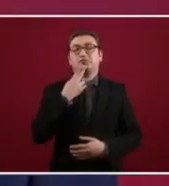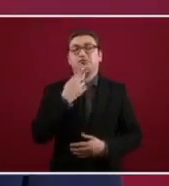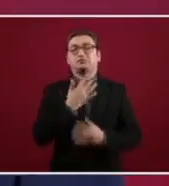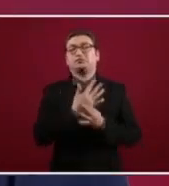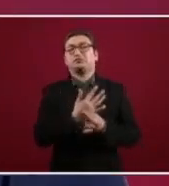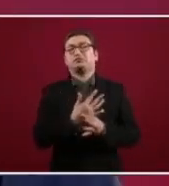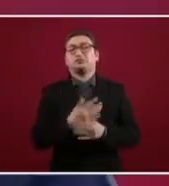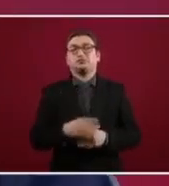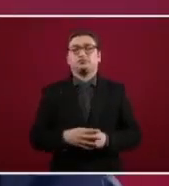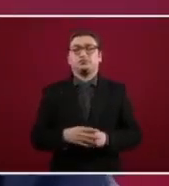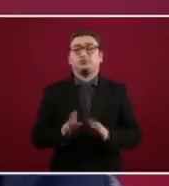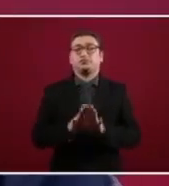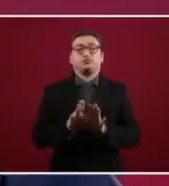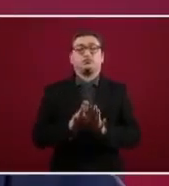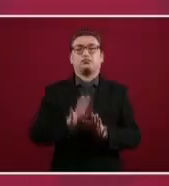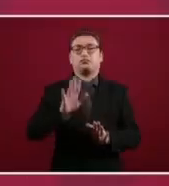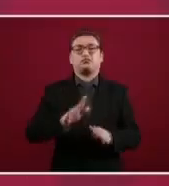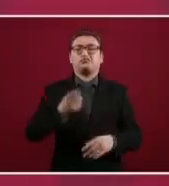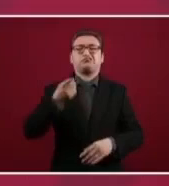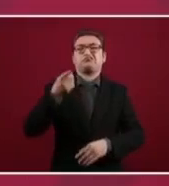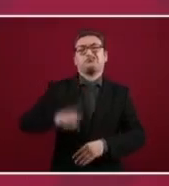como leéis